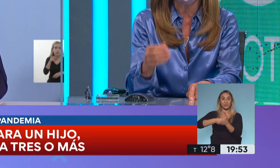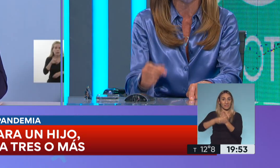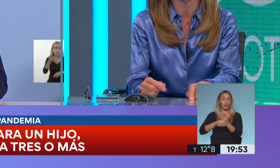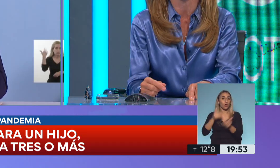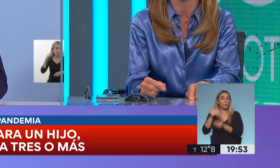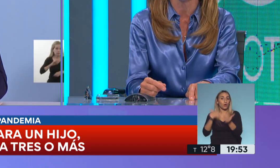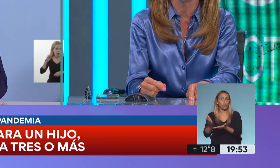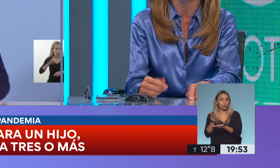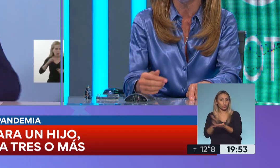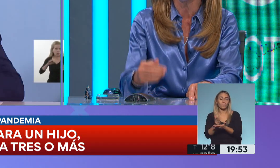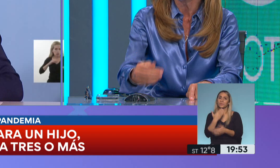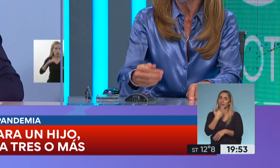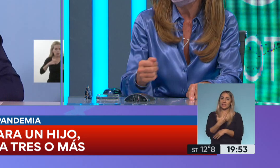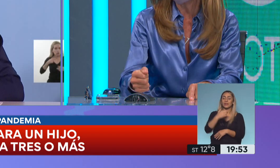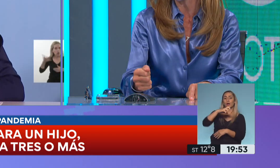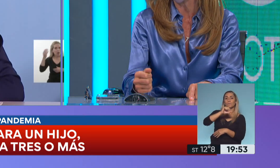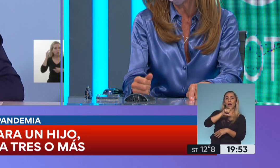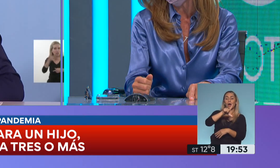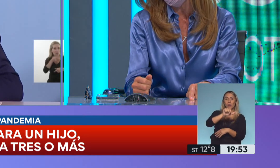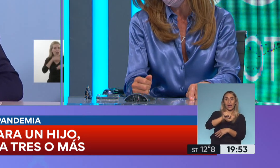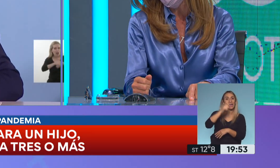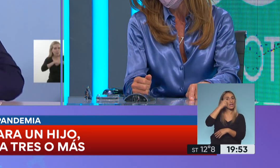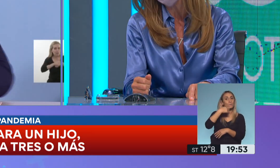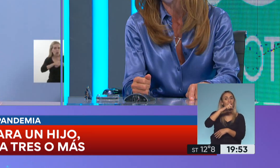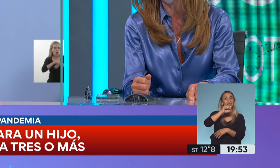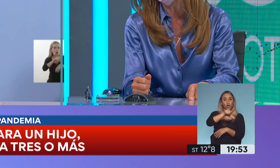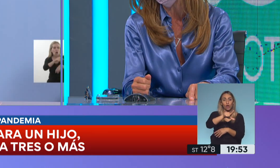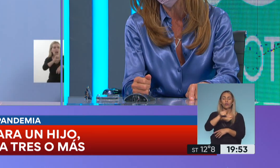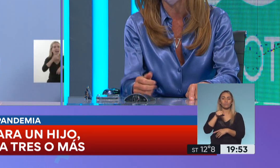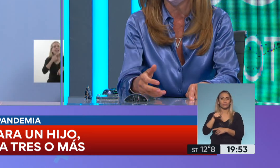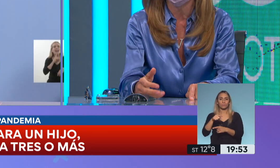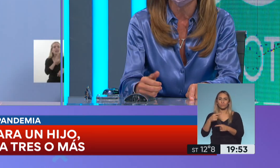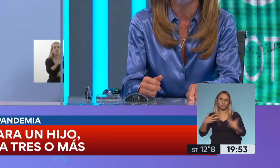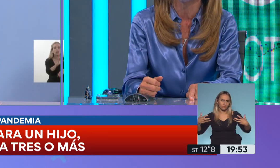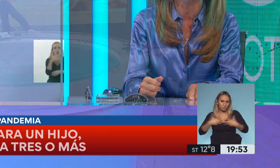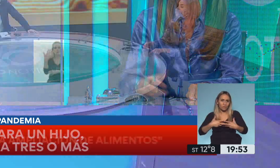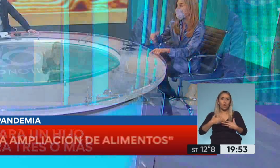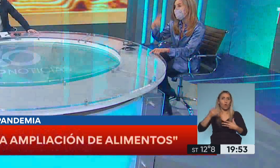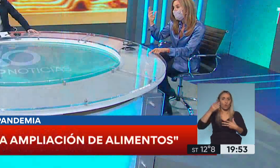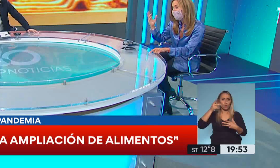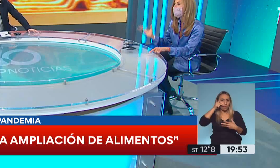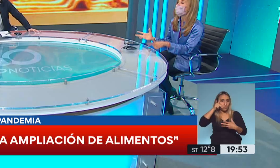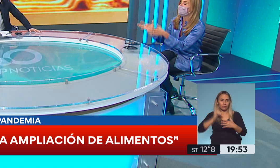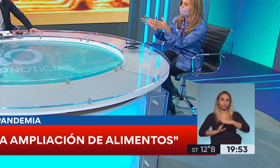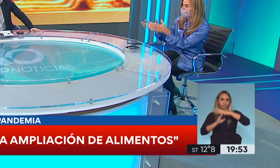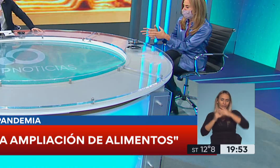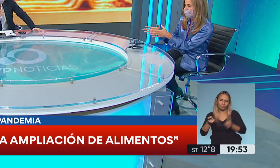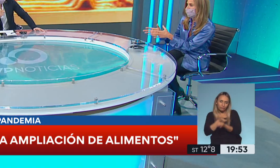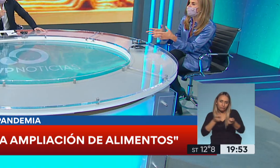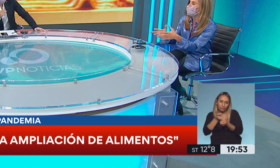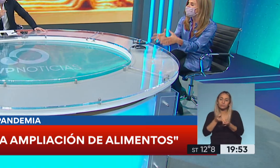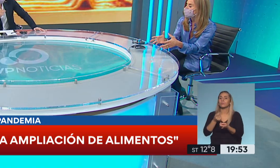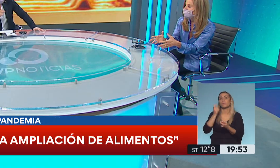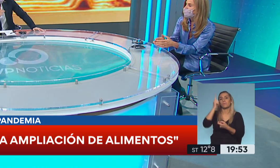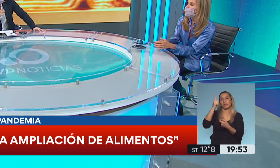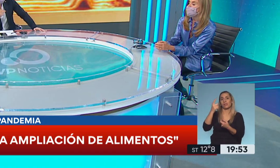con Pablo Español y Matías Culfas a la cabeza, tensar esa mesa de negociación con quienes producen carne y exportan para que produzcan